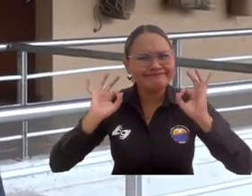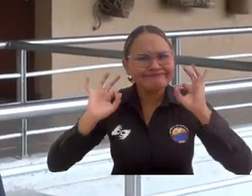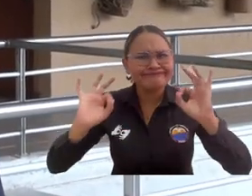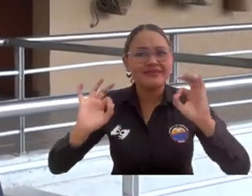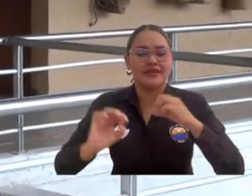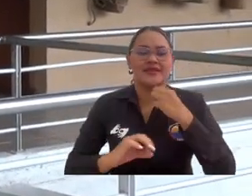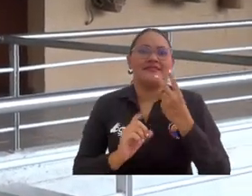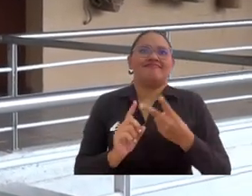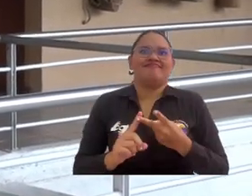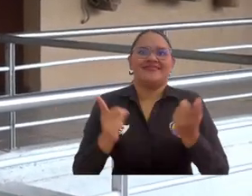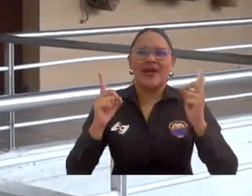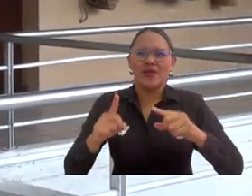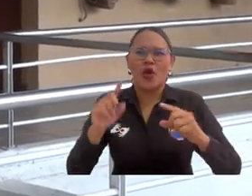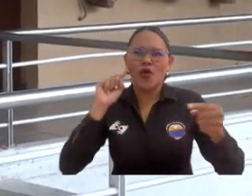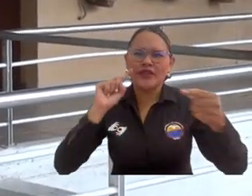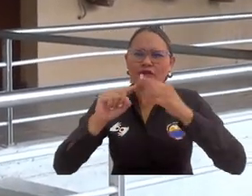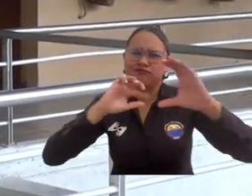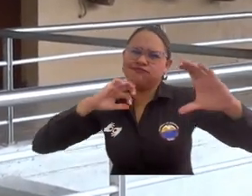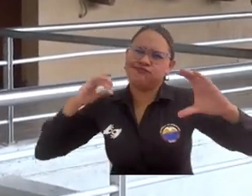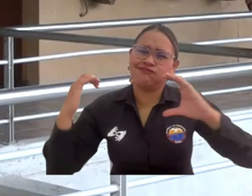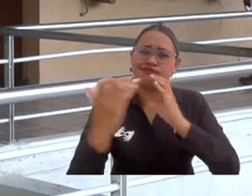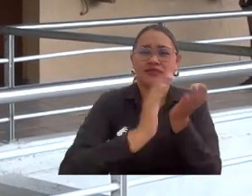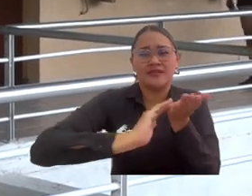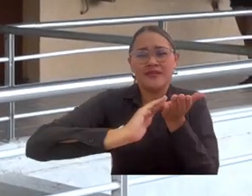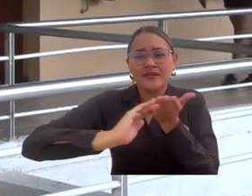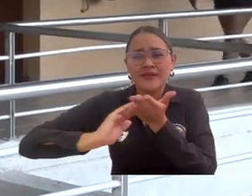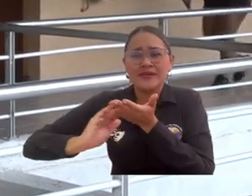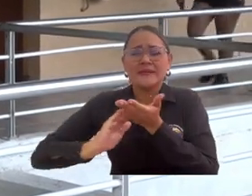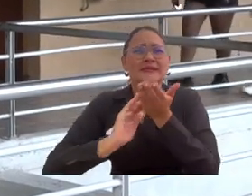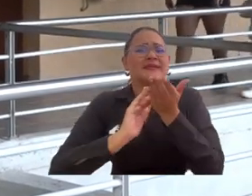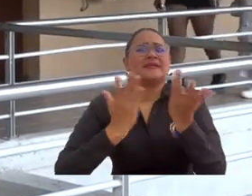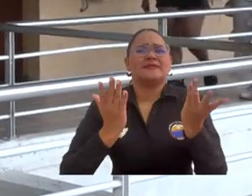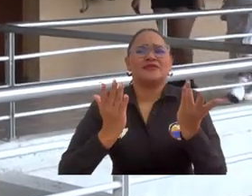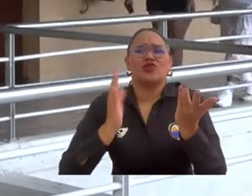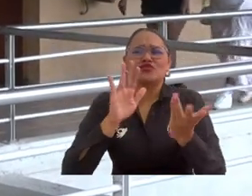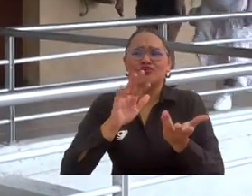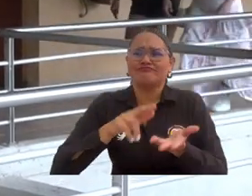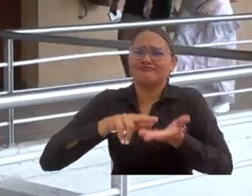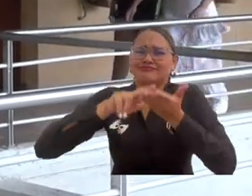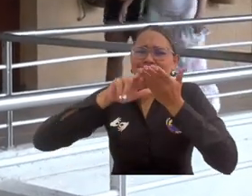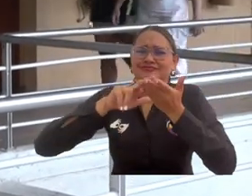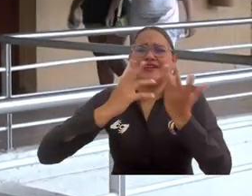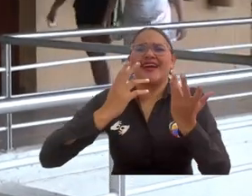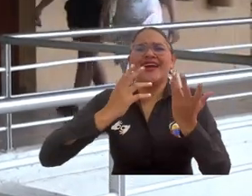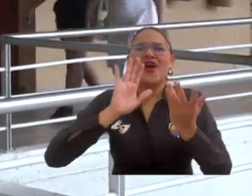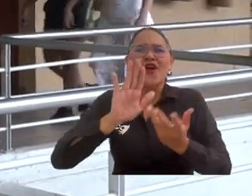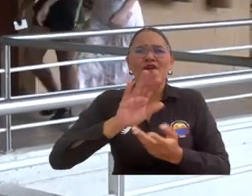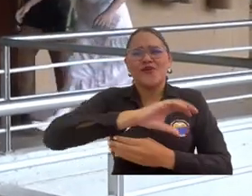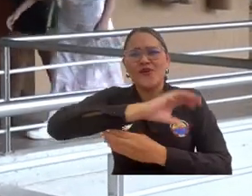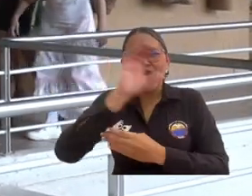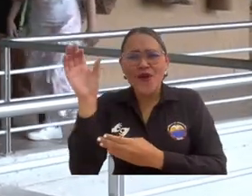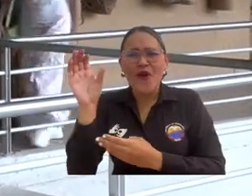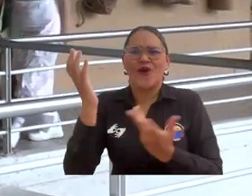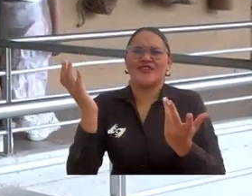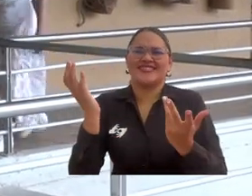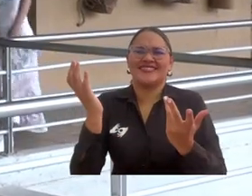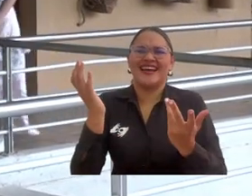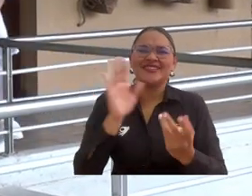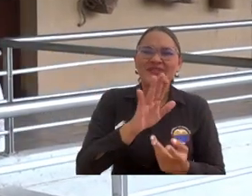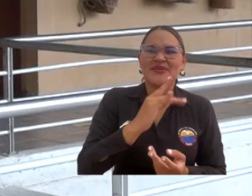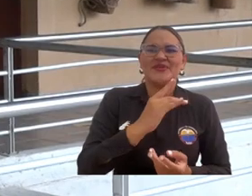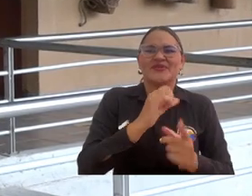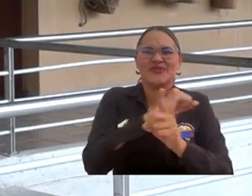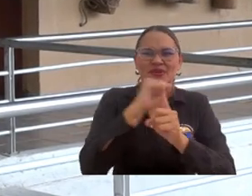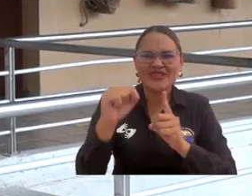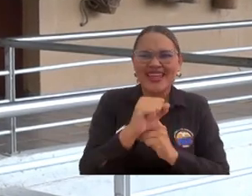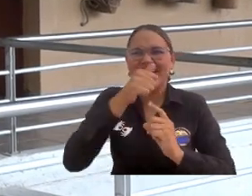La parte de volver a recuperar nuestros océanos, la parte costera, la intervención que hay entre la sociedad y el mar es creo que uno